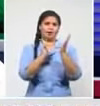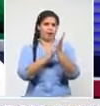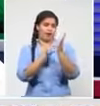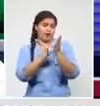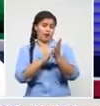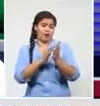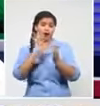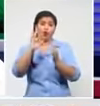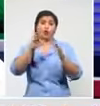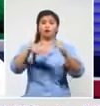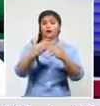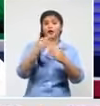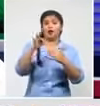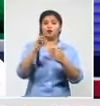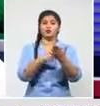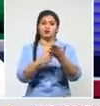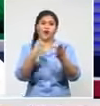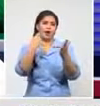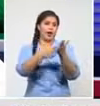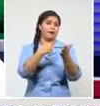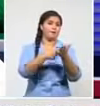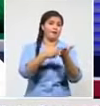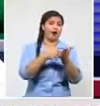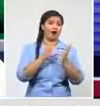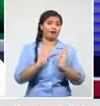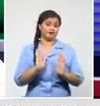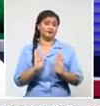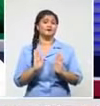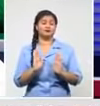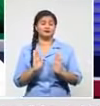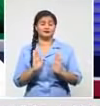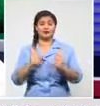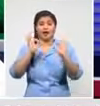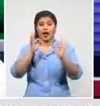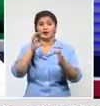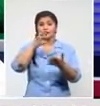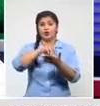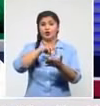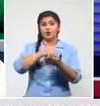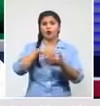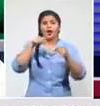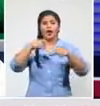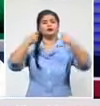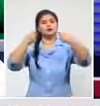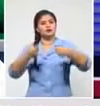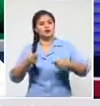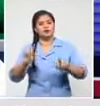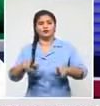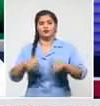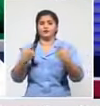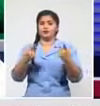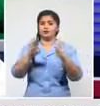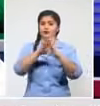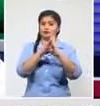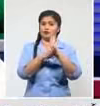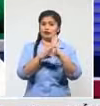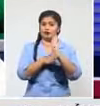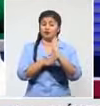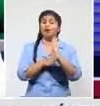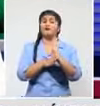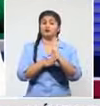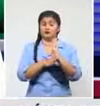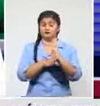del exterior y tenemos que mantener las medidas de protección al máximo.